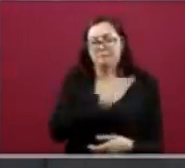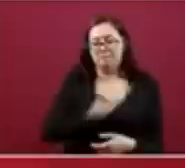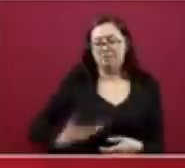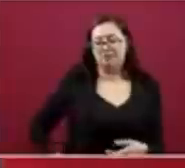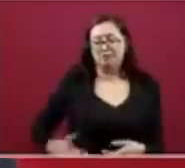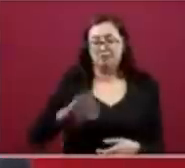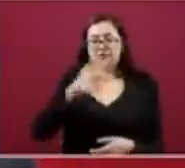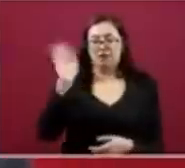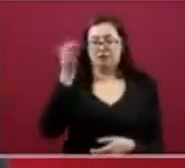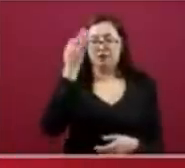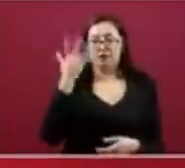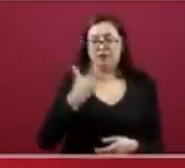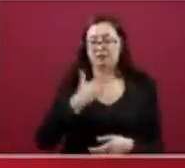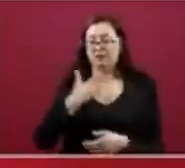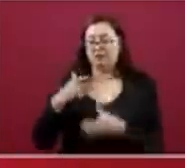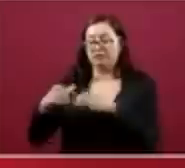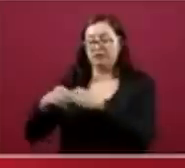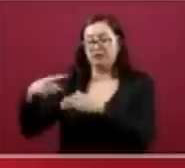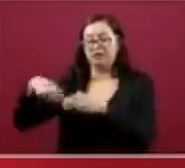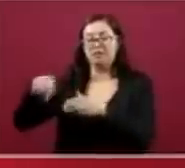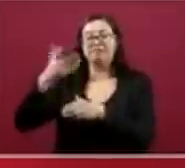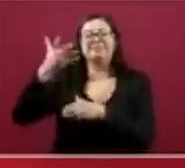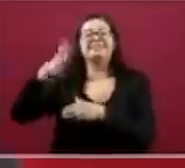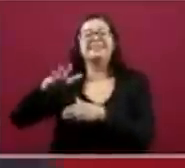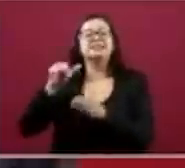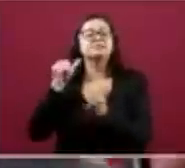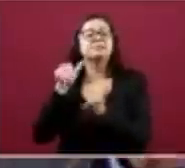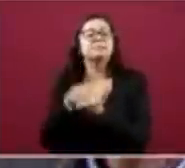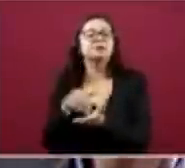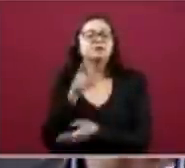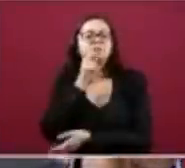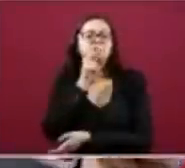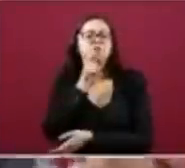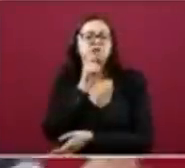con 10,000 elementos para